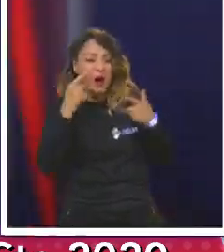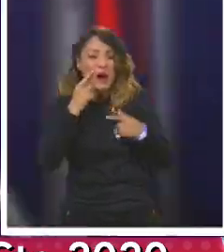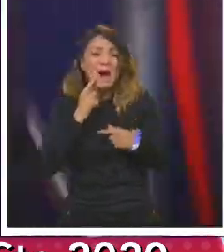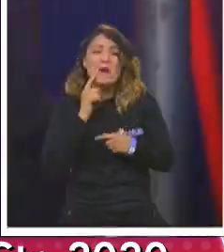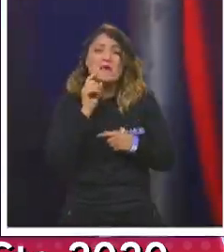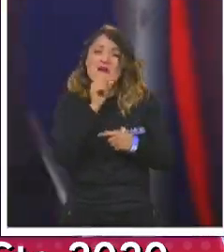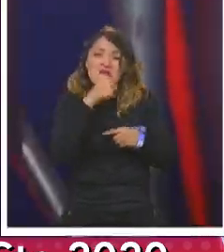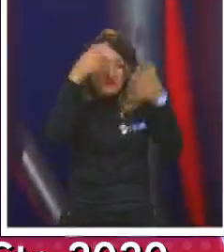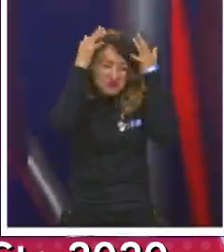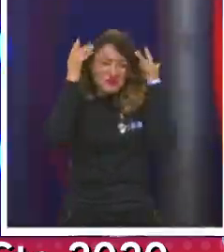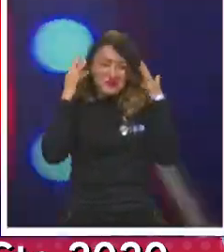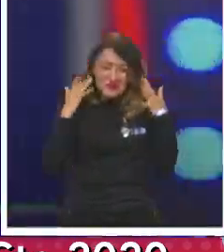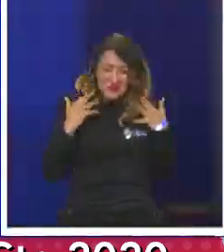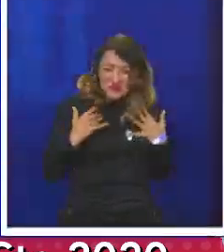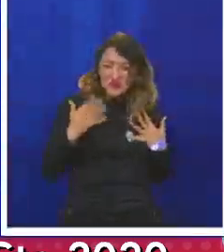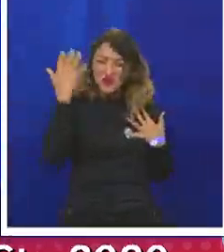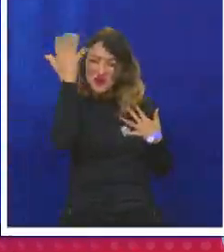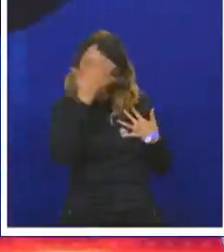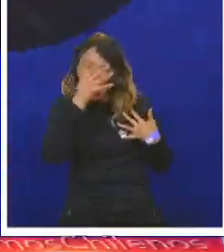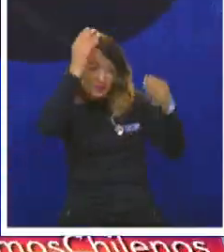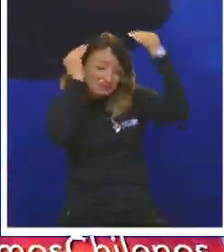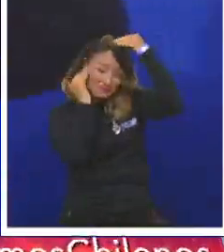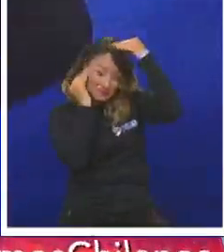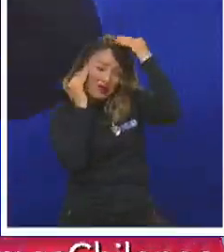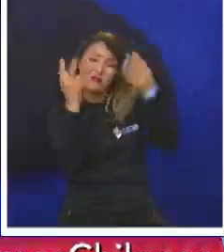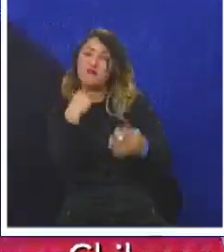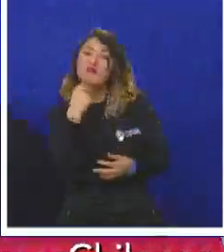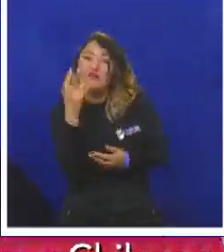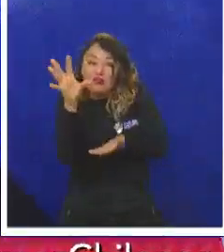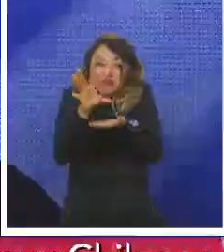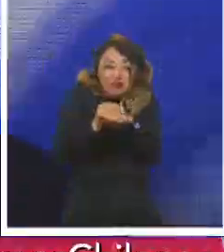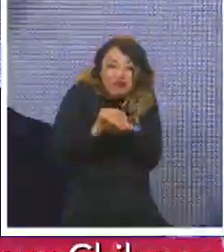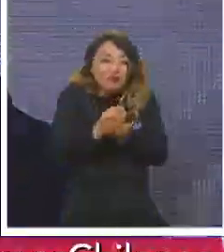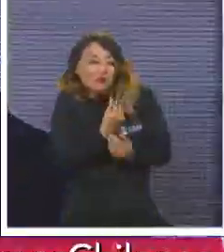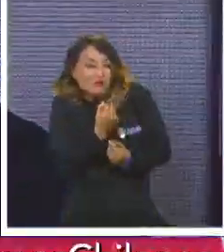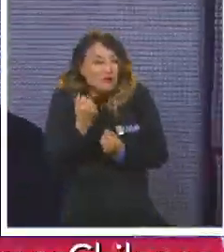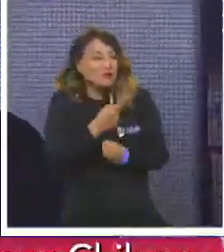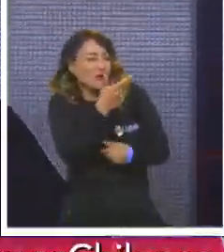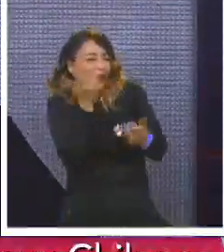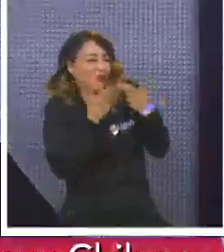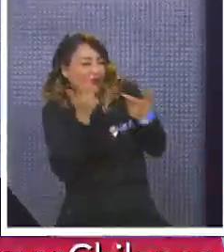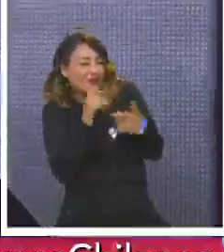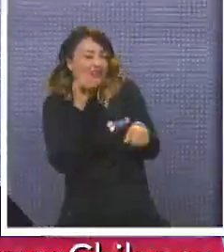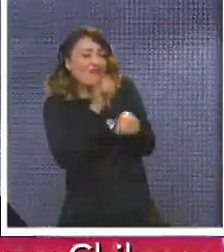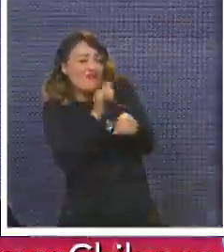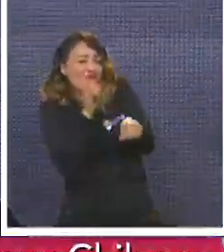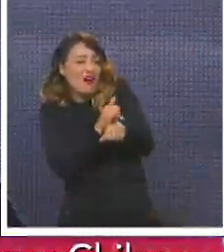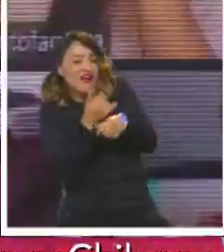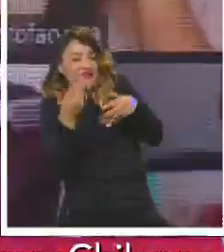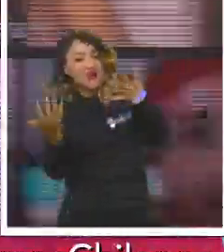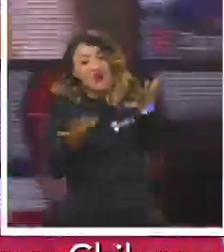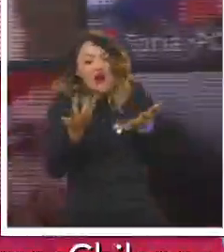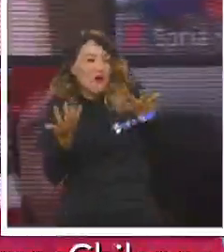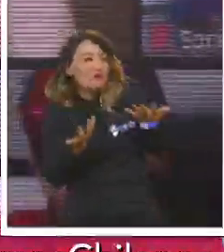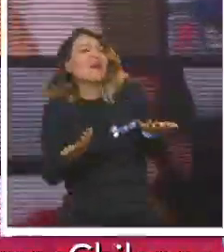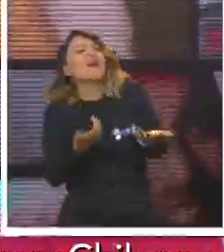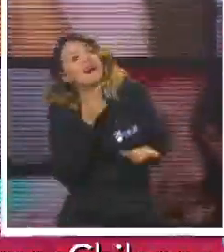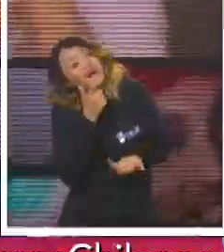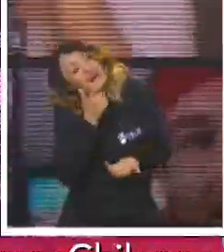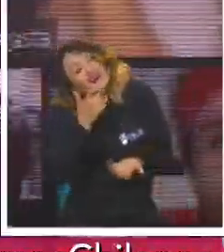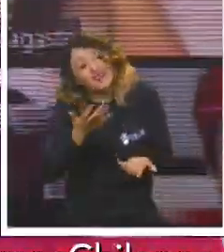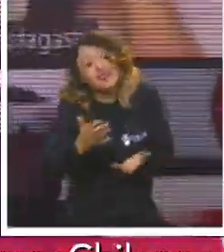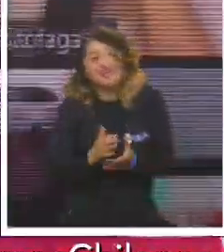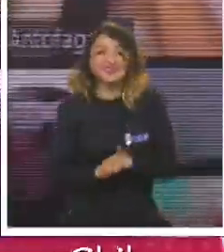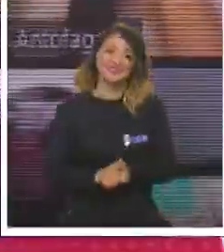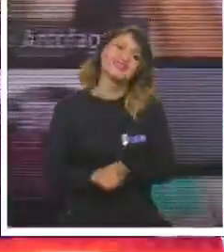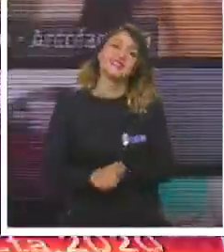perrito. Digital y... Oye, qué buena la sonrisa falsa, perrito. No, pero se echa de menos